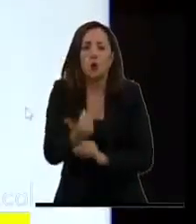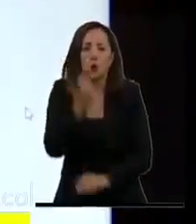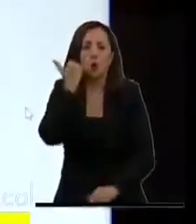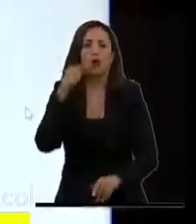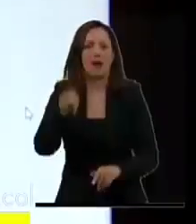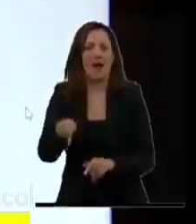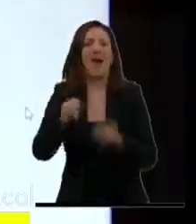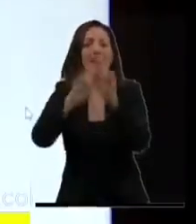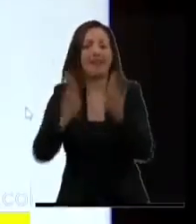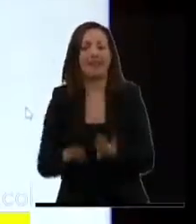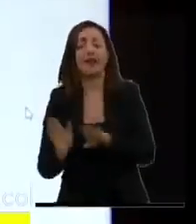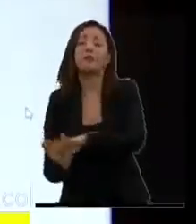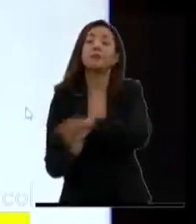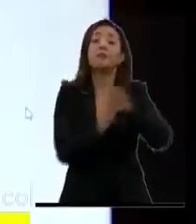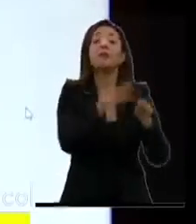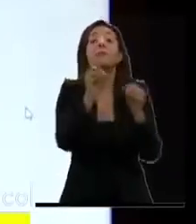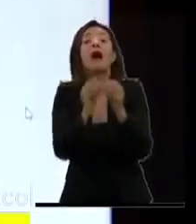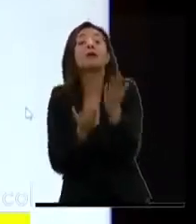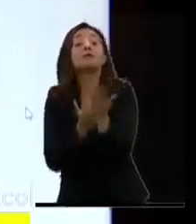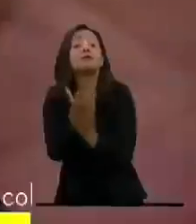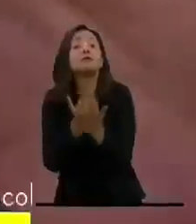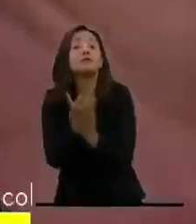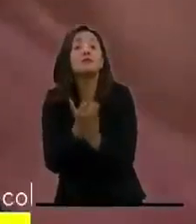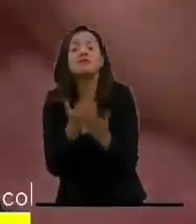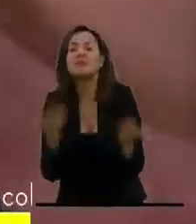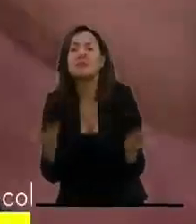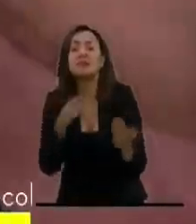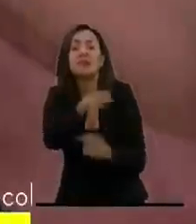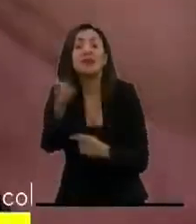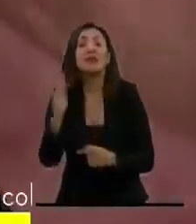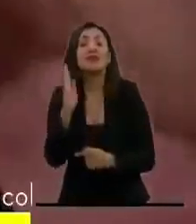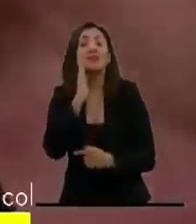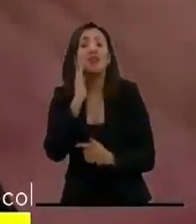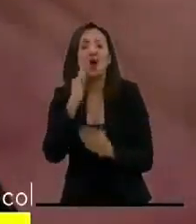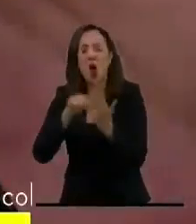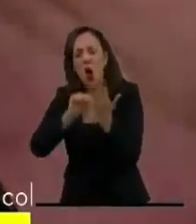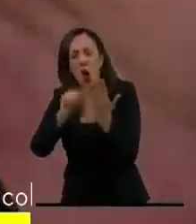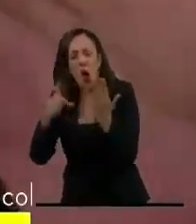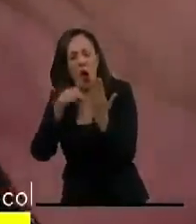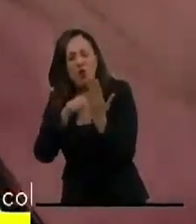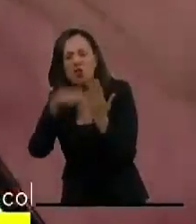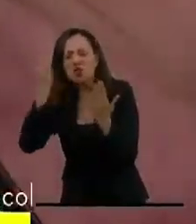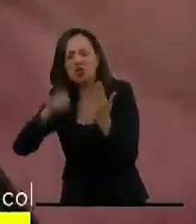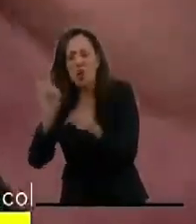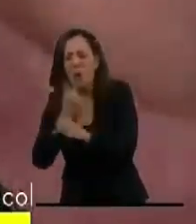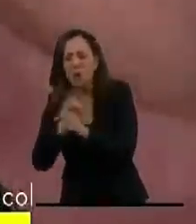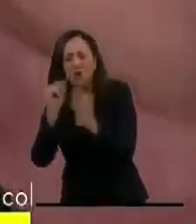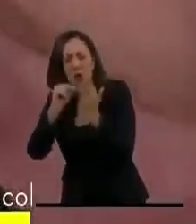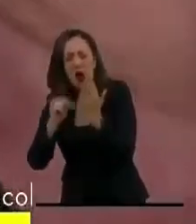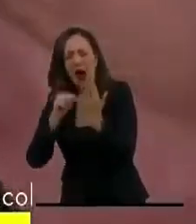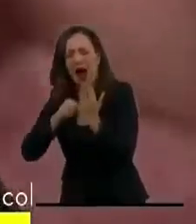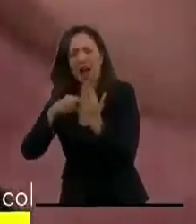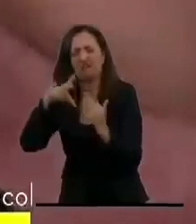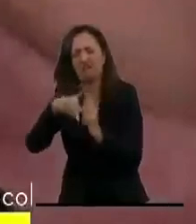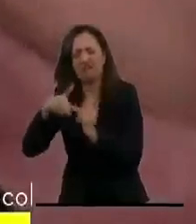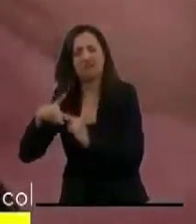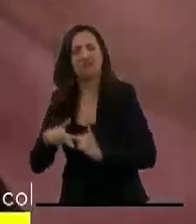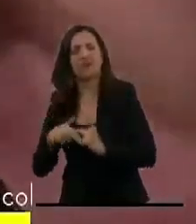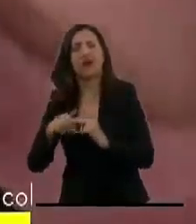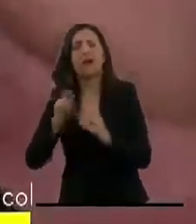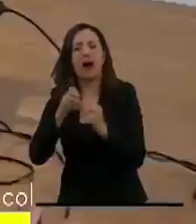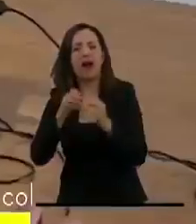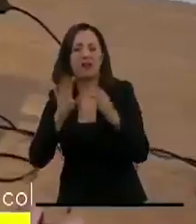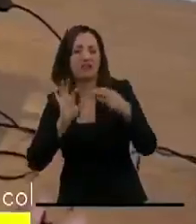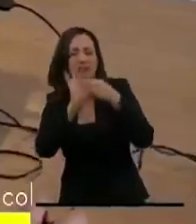banda. Otra recomendación es desinstalar de su celular las aplicaciones que no utilice. Las redes sociales son las que más consumen